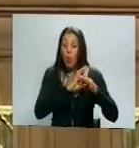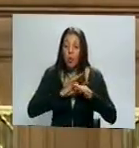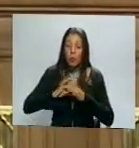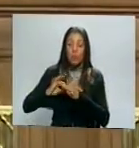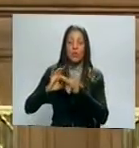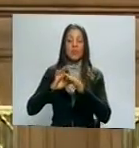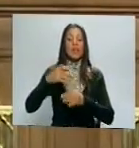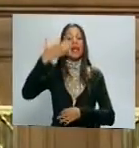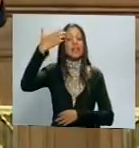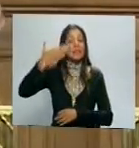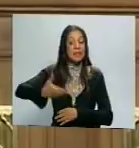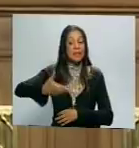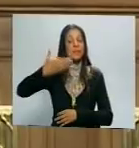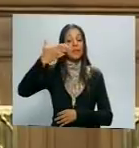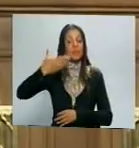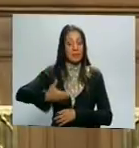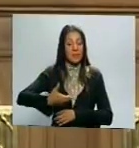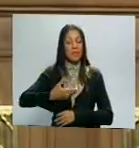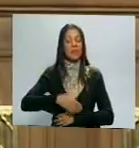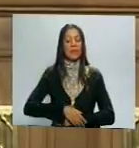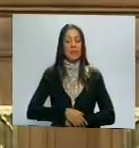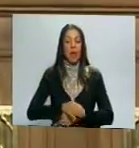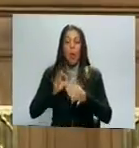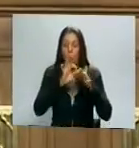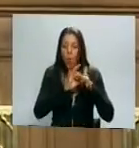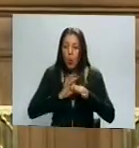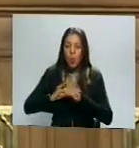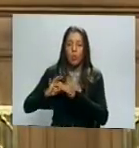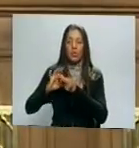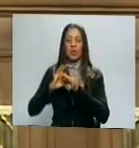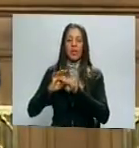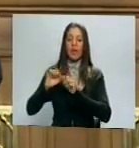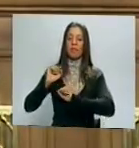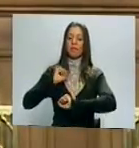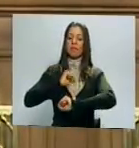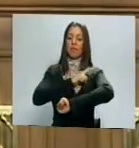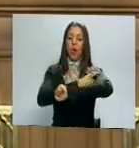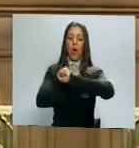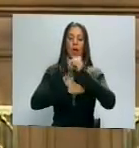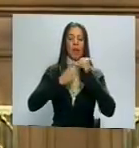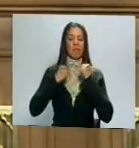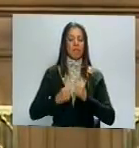fuerzas revolucionarias. Unidos, nosotros somos invencibles.